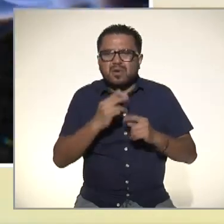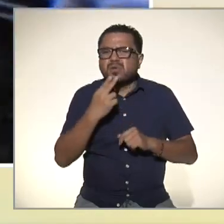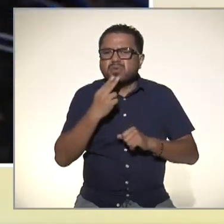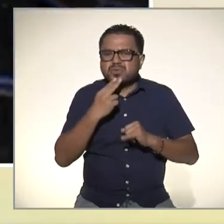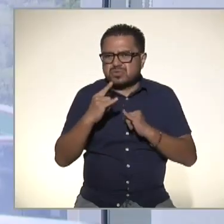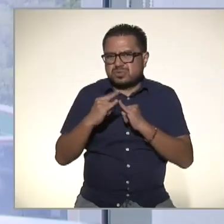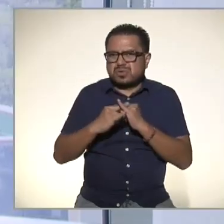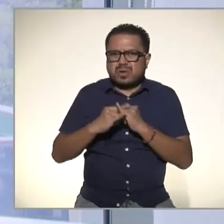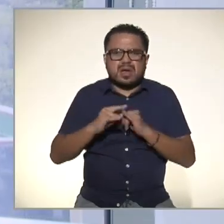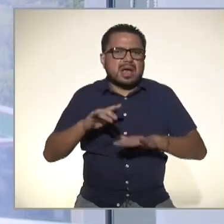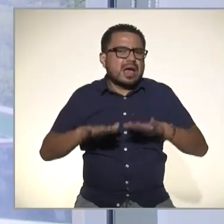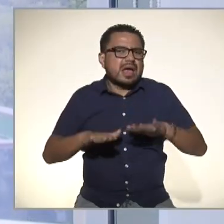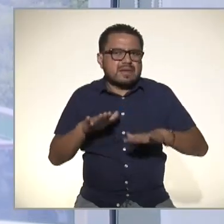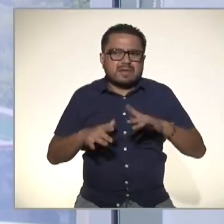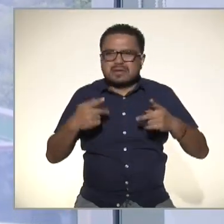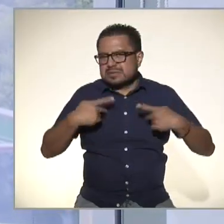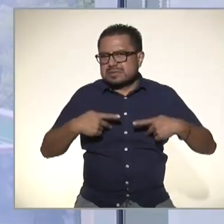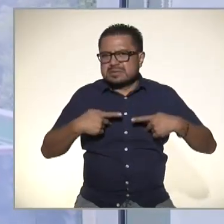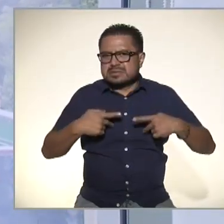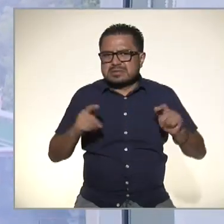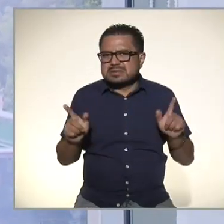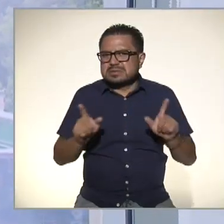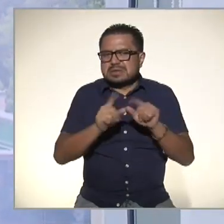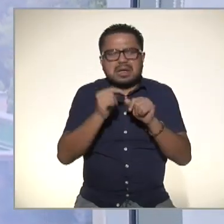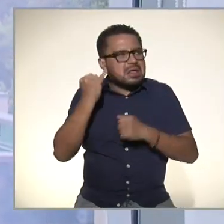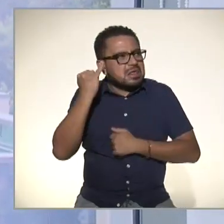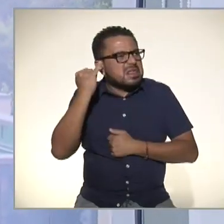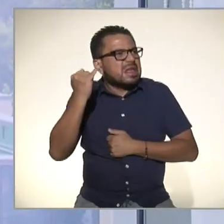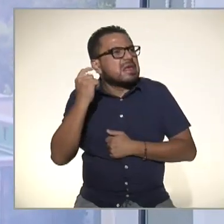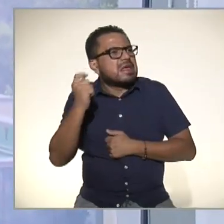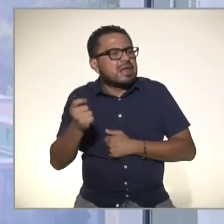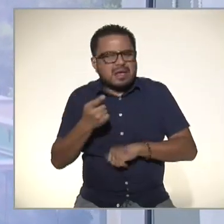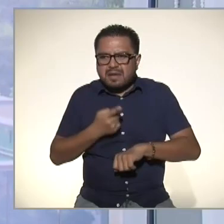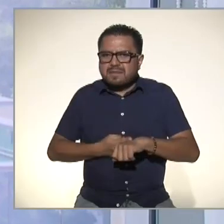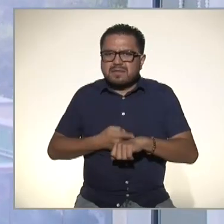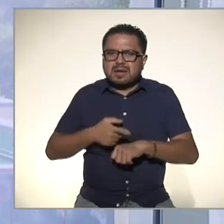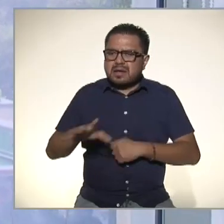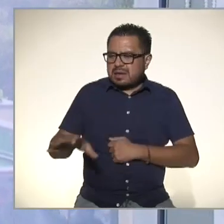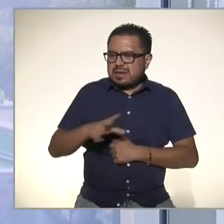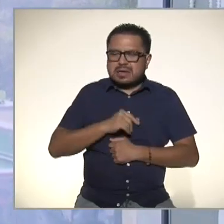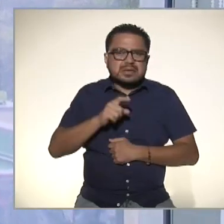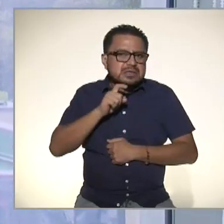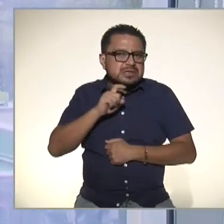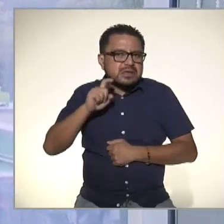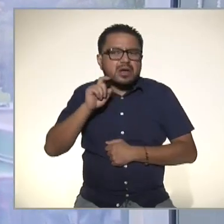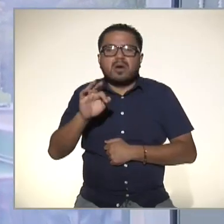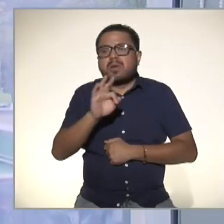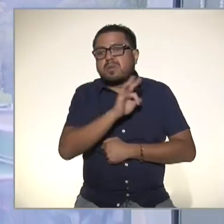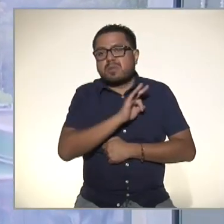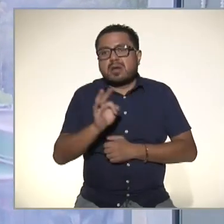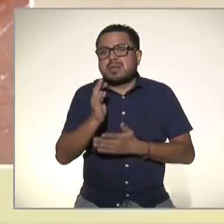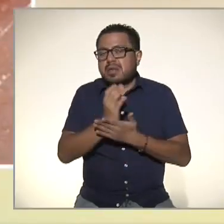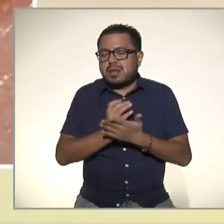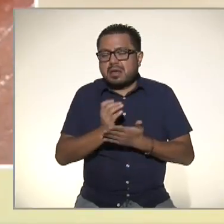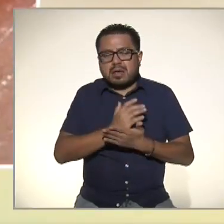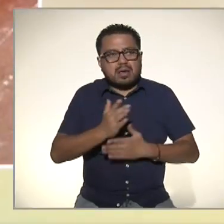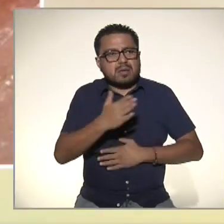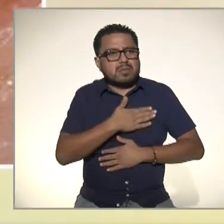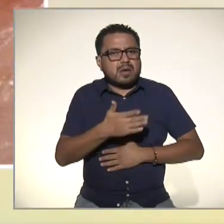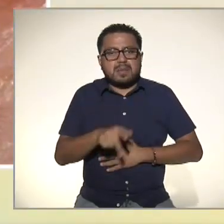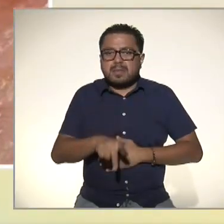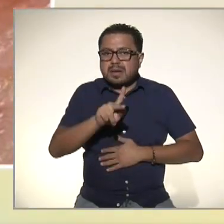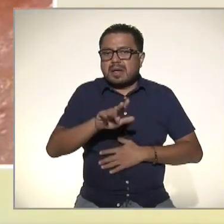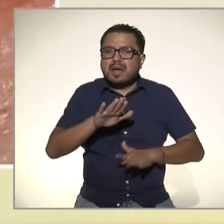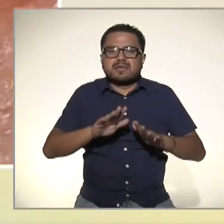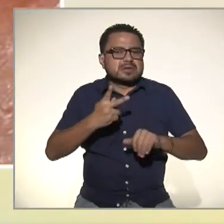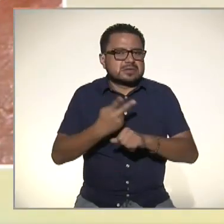preservativo. A veces la gente se queda con la idea de que una enfermedad de transmisión sexual se puede llegar a curar y muchas veces esto no sucede,